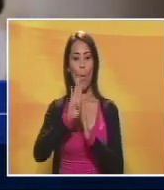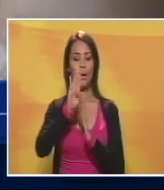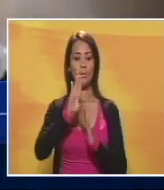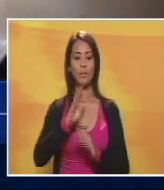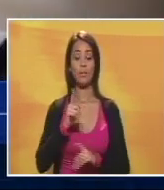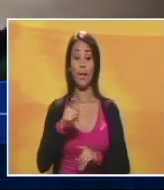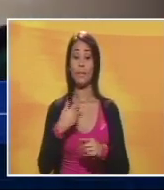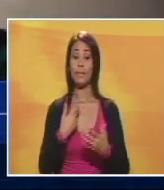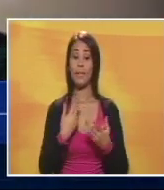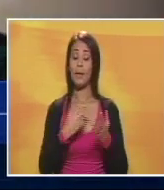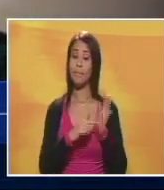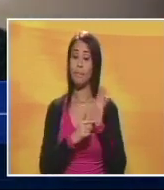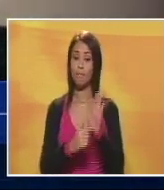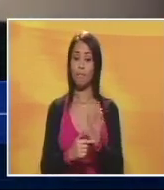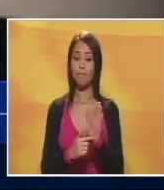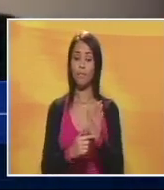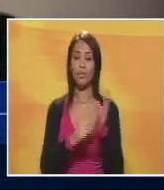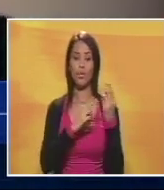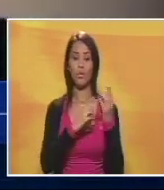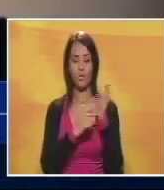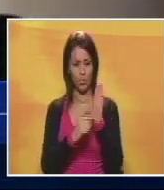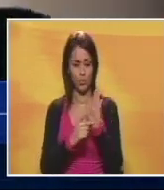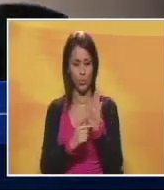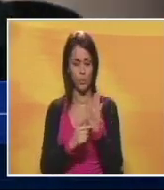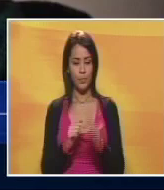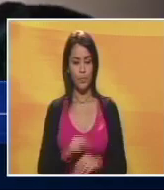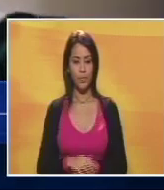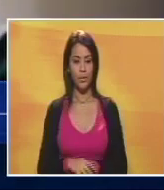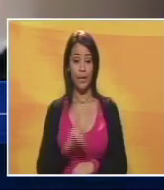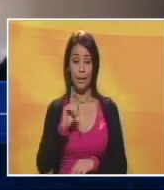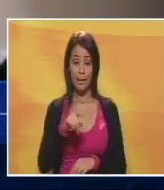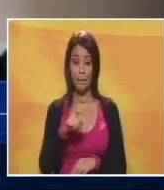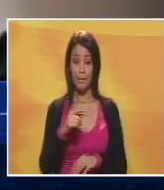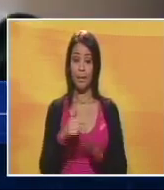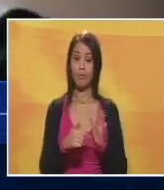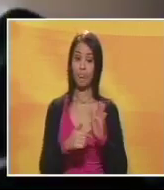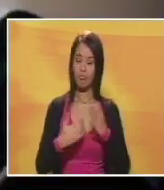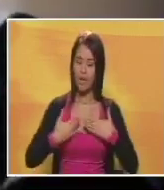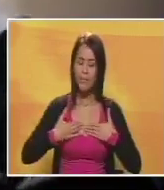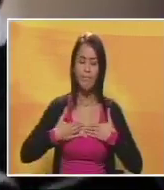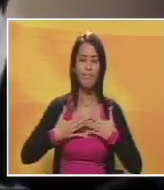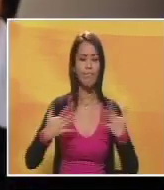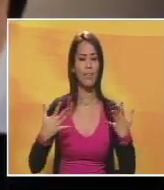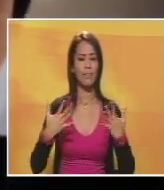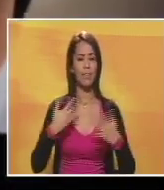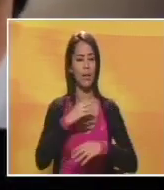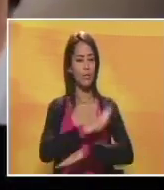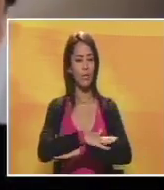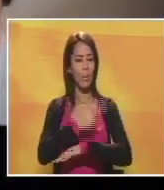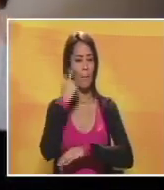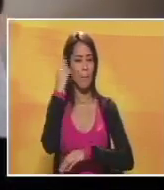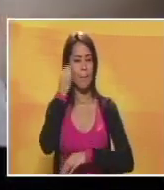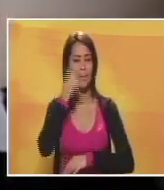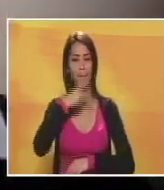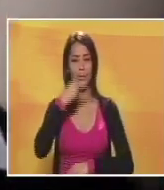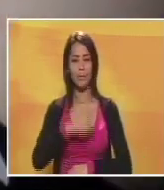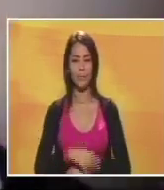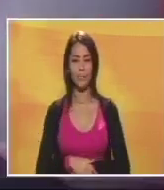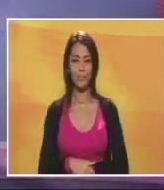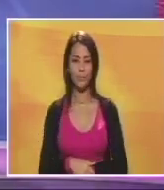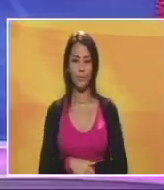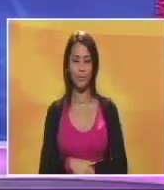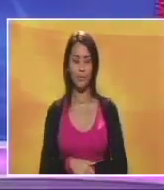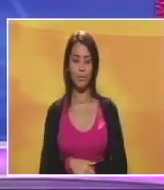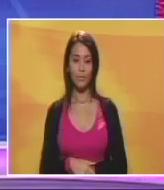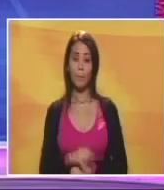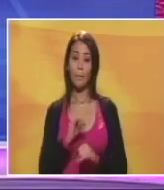de este personaje a través de sus representaciones y también a través de los mismos expresar su postura política.